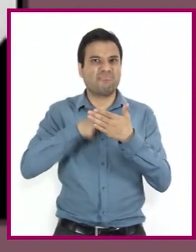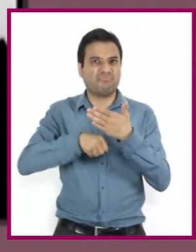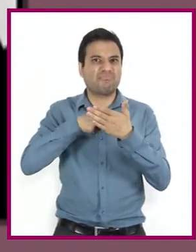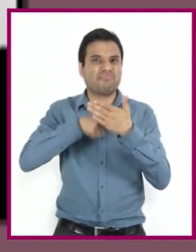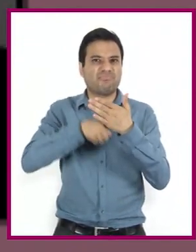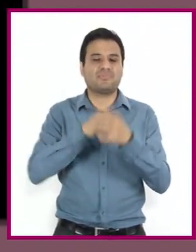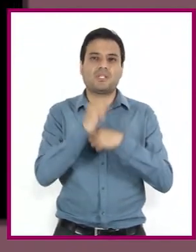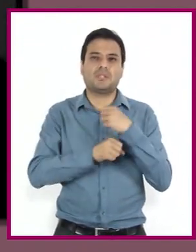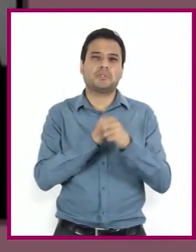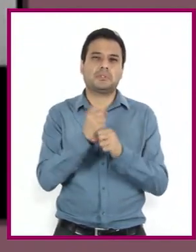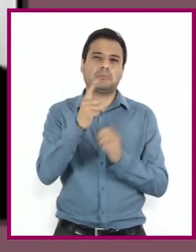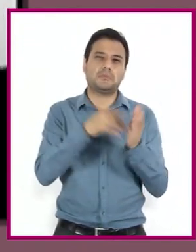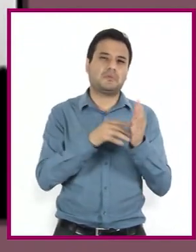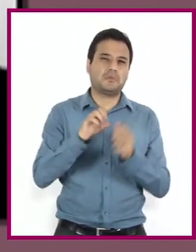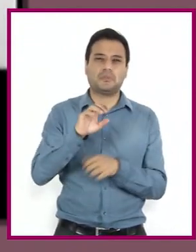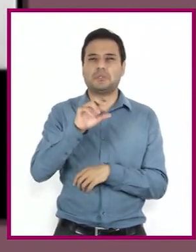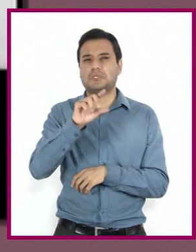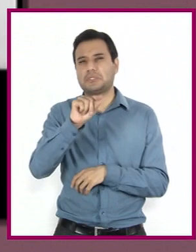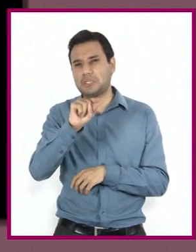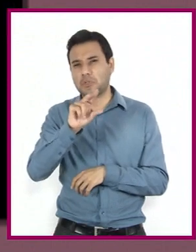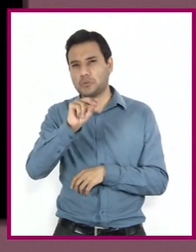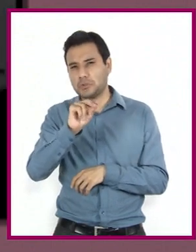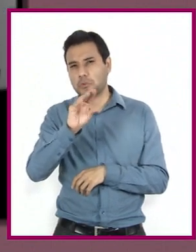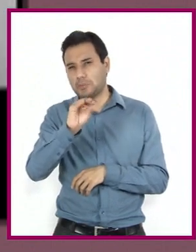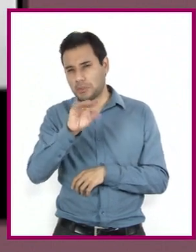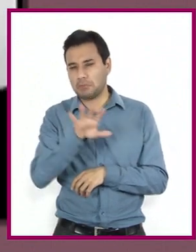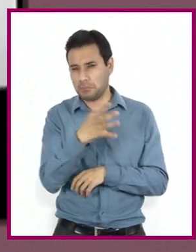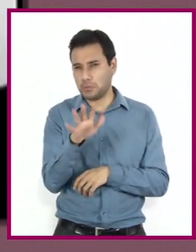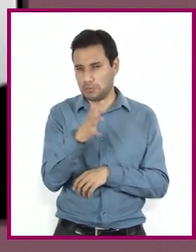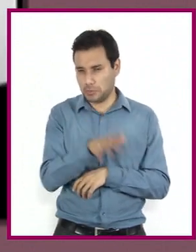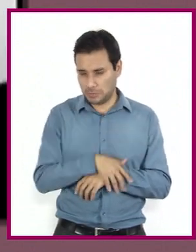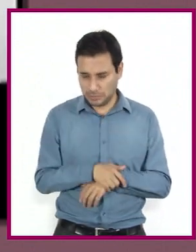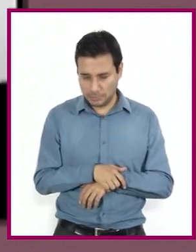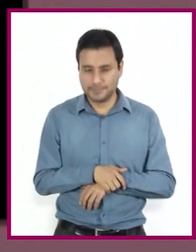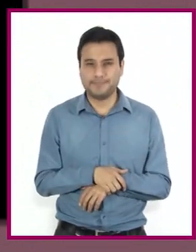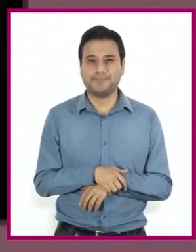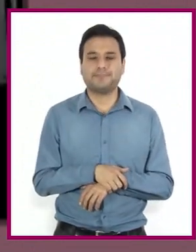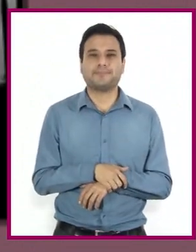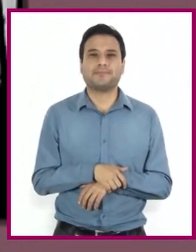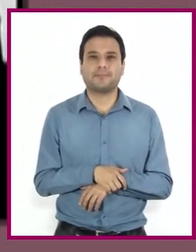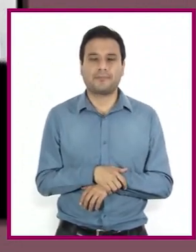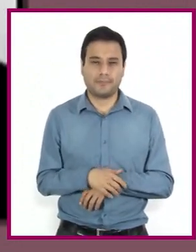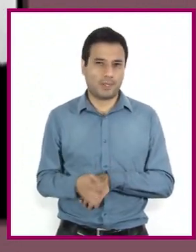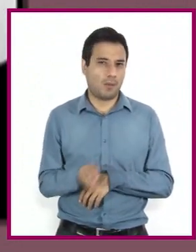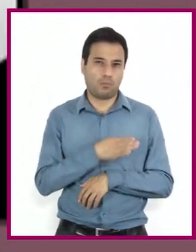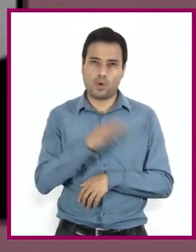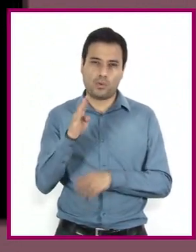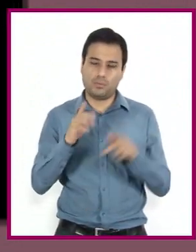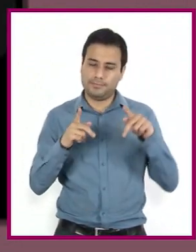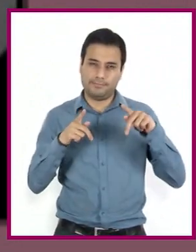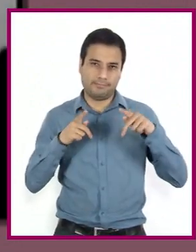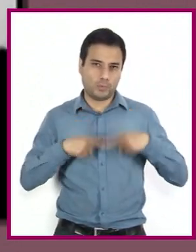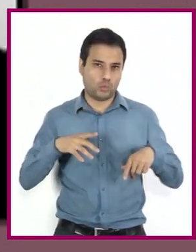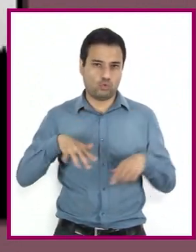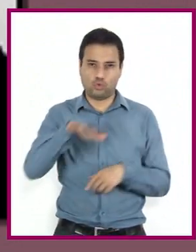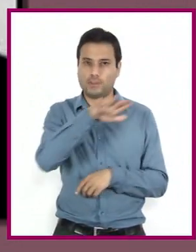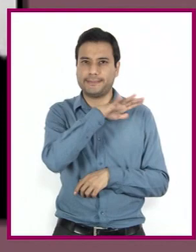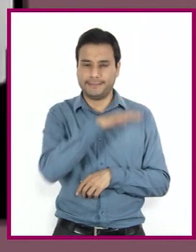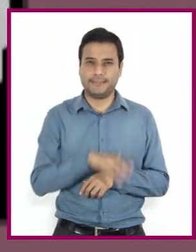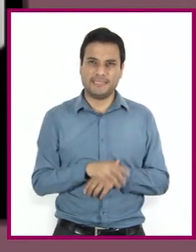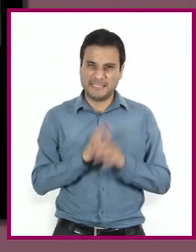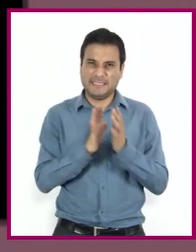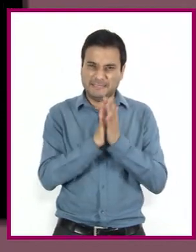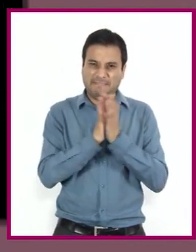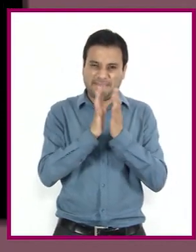durante los años 70, 80 y 90. Y bueno, pues son ciudadanos también los que generan el contexto